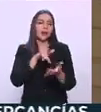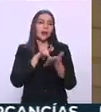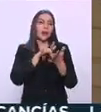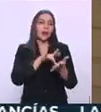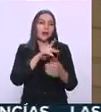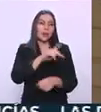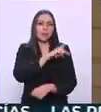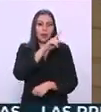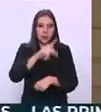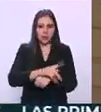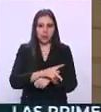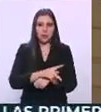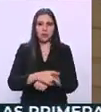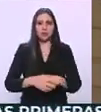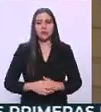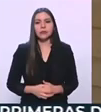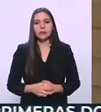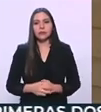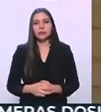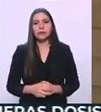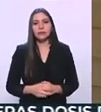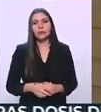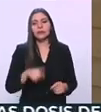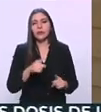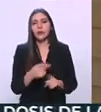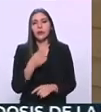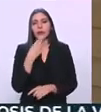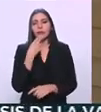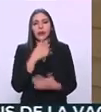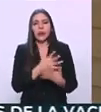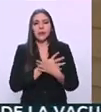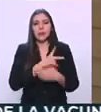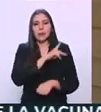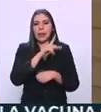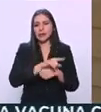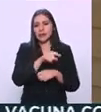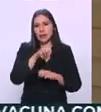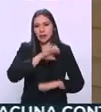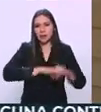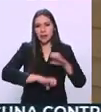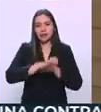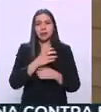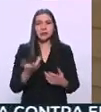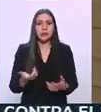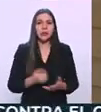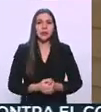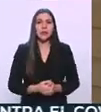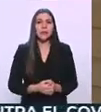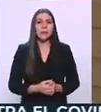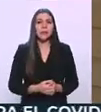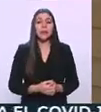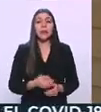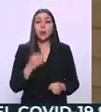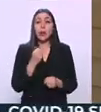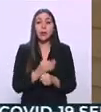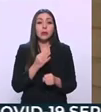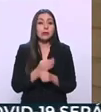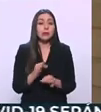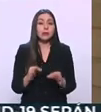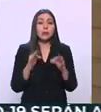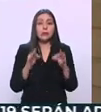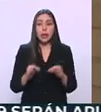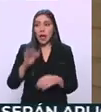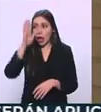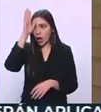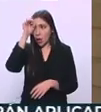país, son patrióticas, por decirlo de alguna manera. Entonces, bueno, pronto, todavía no tenemos los detalles de los